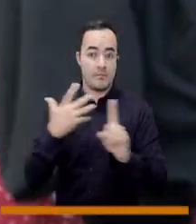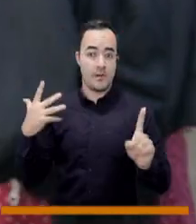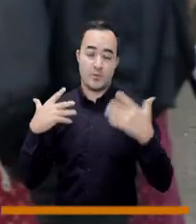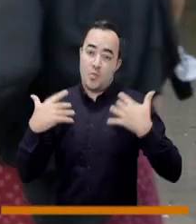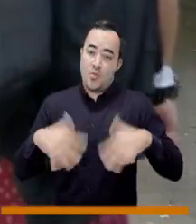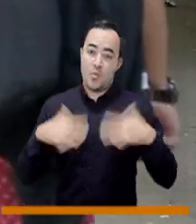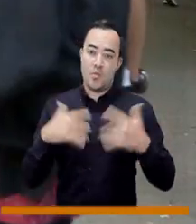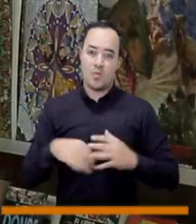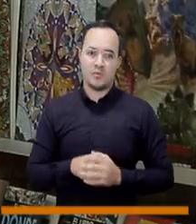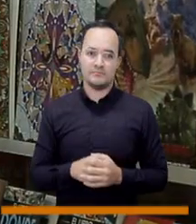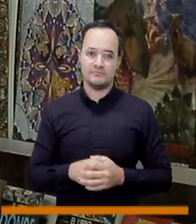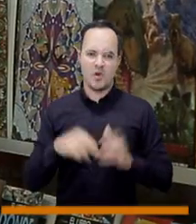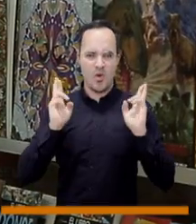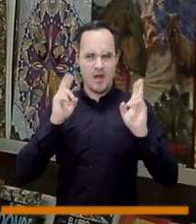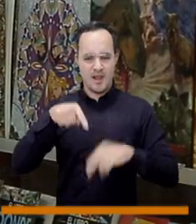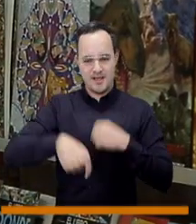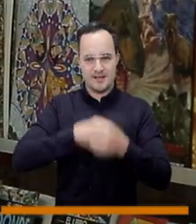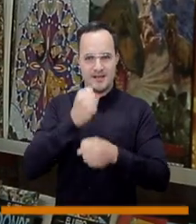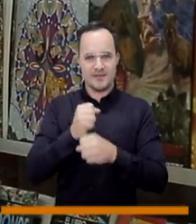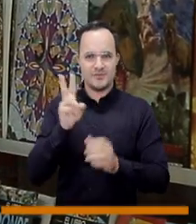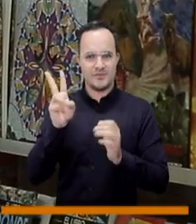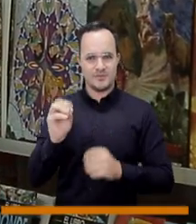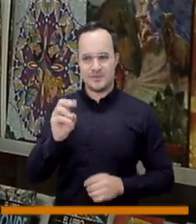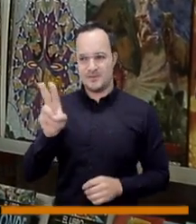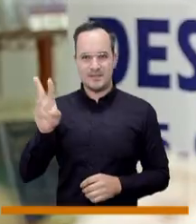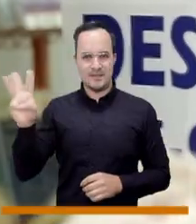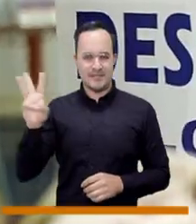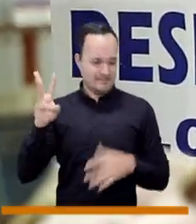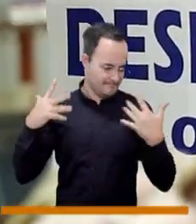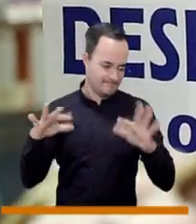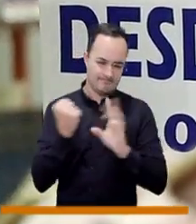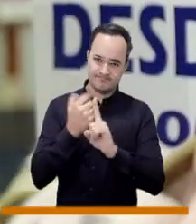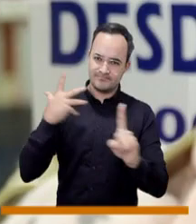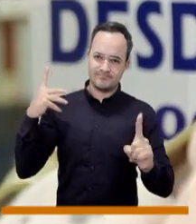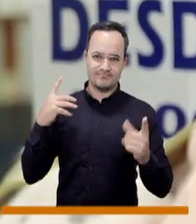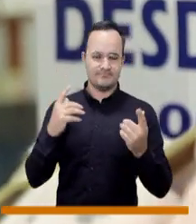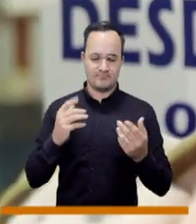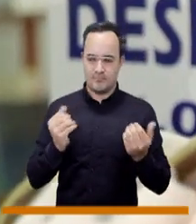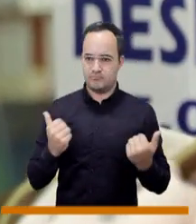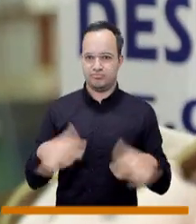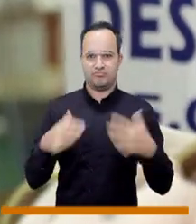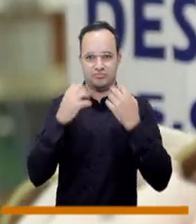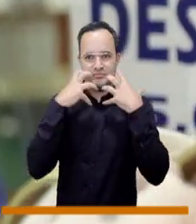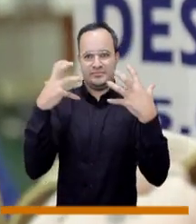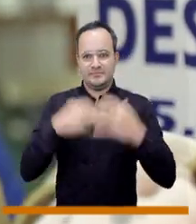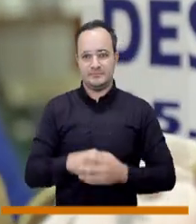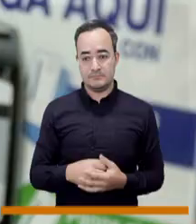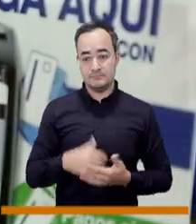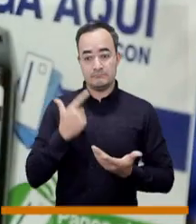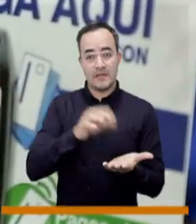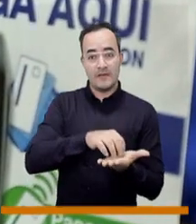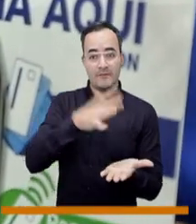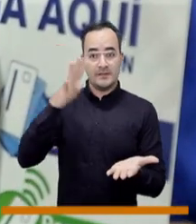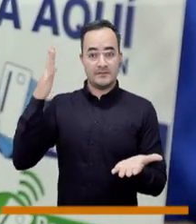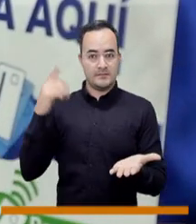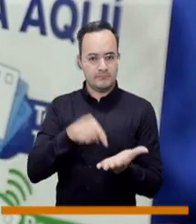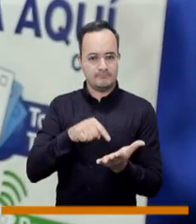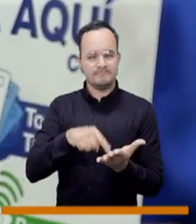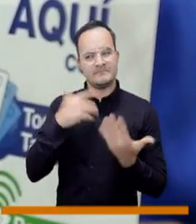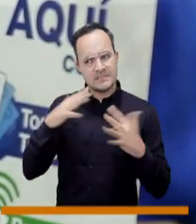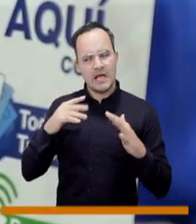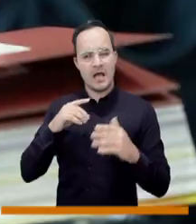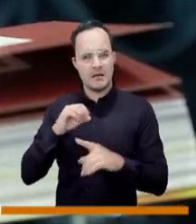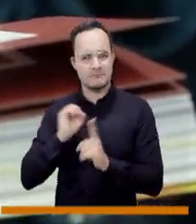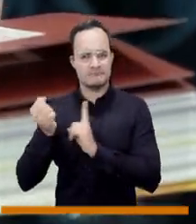pasado son muy importantes y este año esperamos superarlos hemos venido construyendo esta fiesta del libro como sociedad